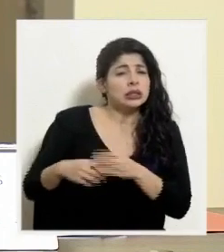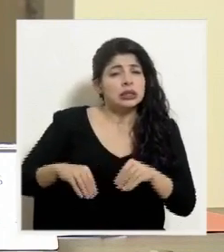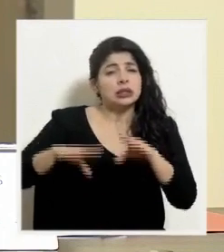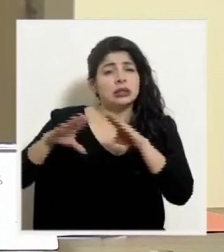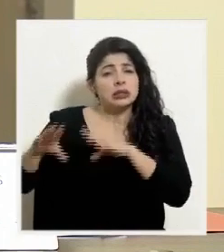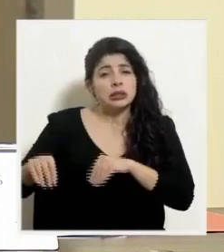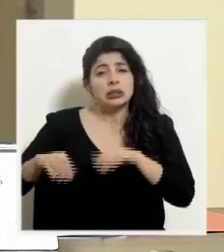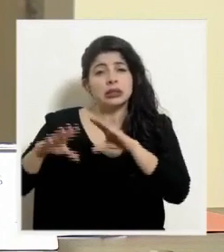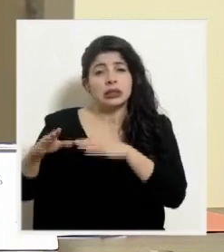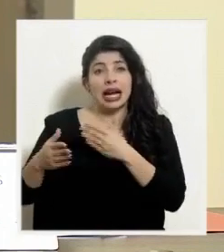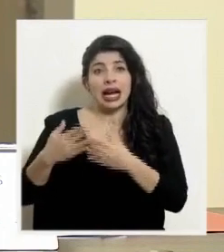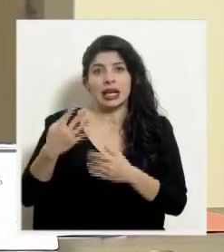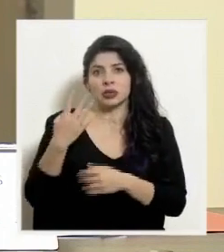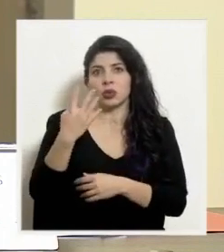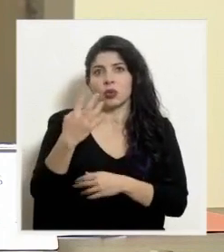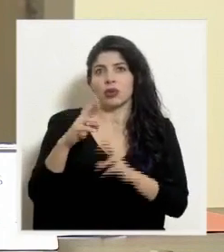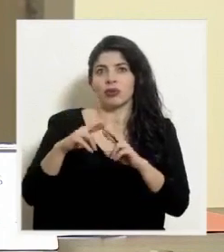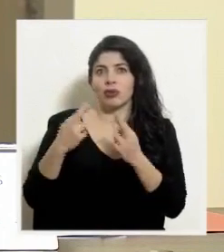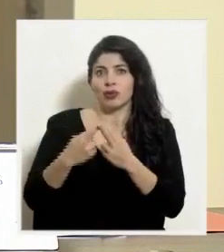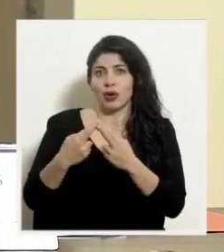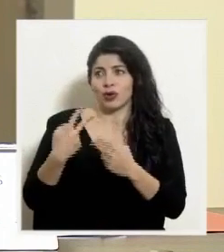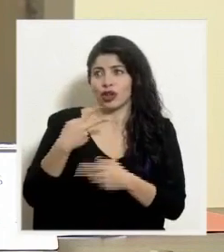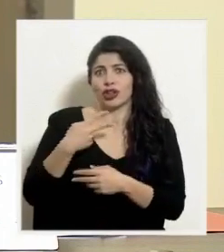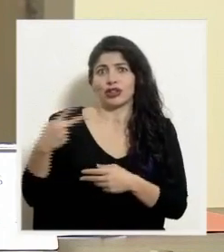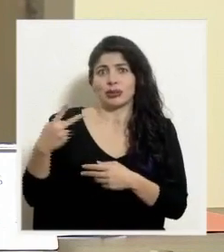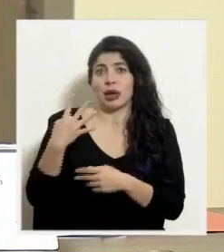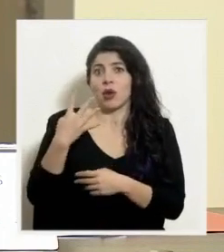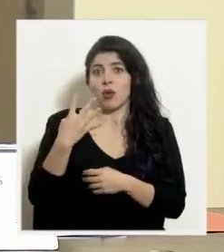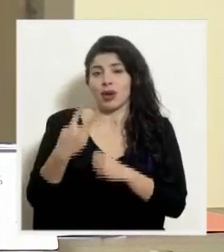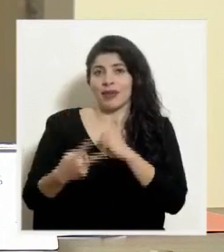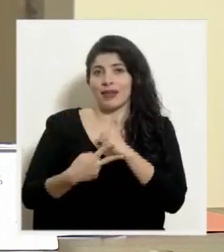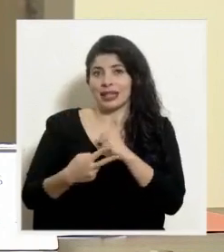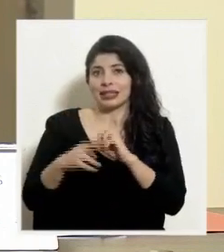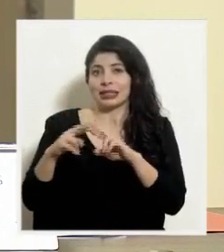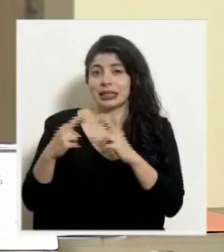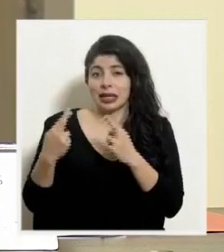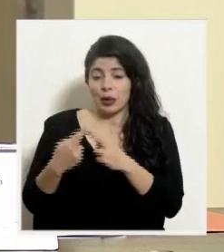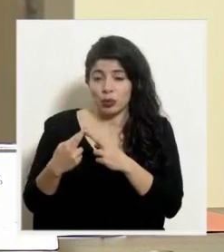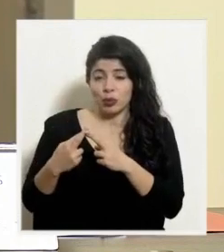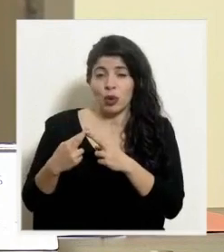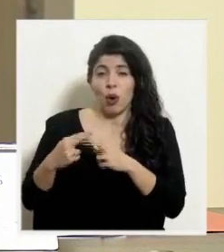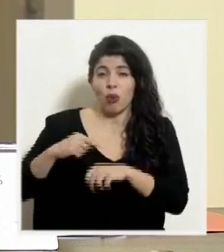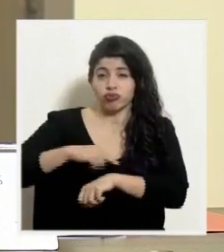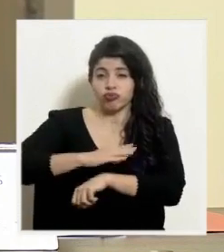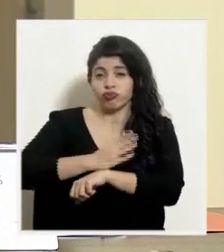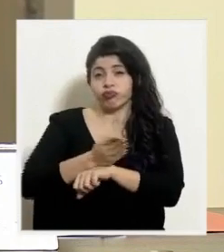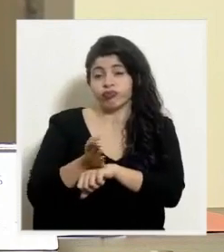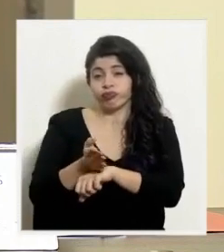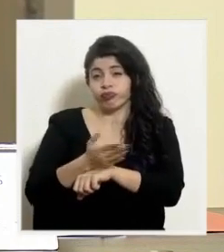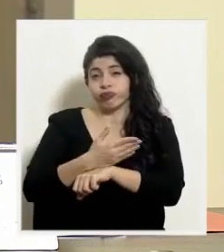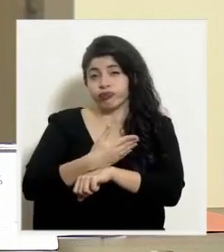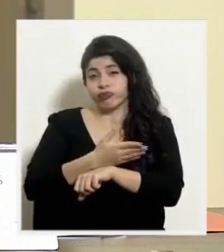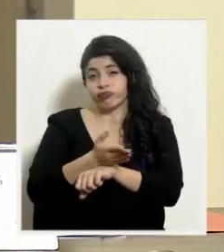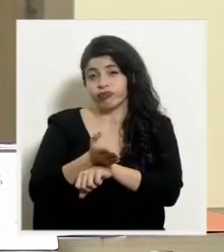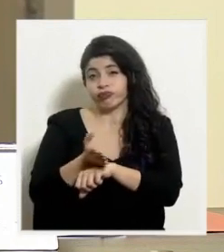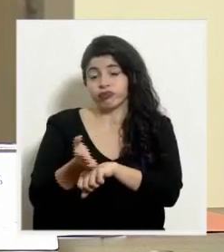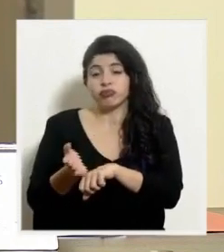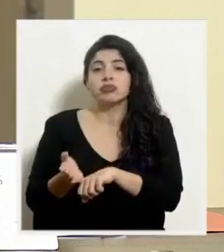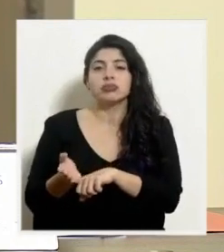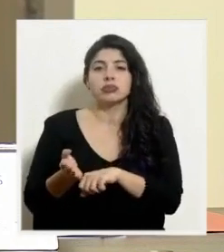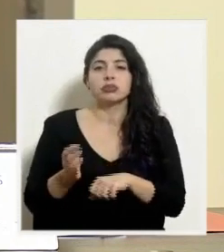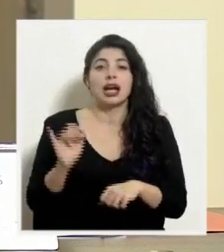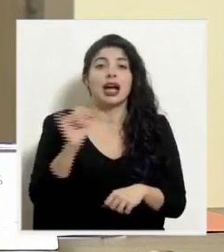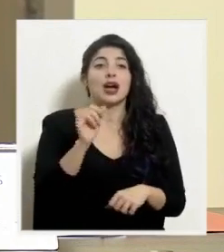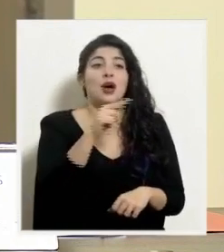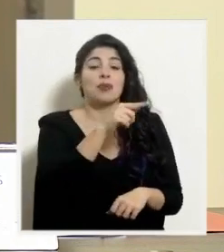durante más o menos 4 sesiones en las últimas 2 semanas, para hacer una recopilación de una serie de acciones como las que doña